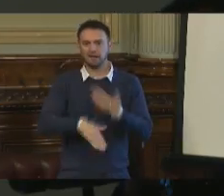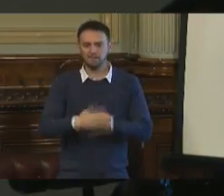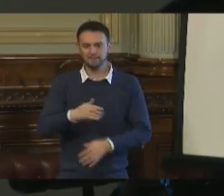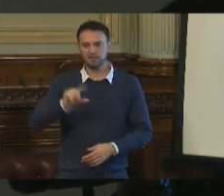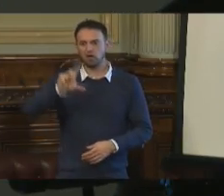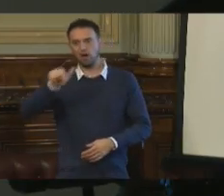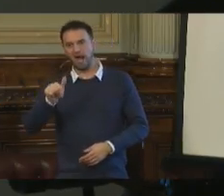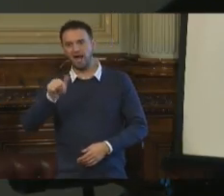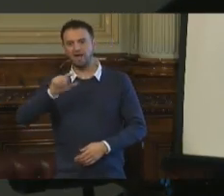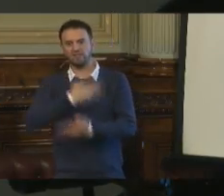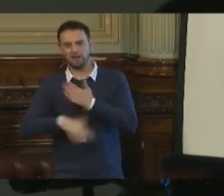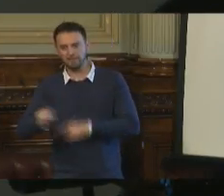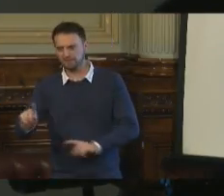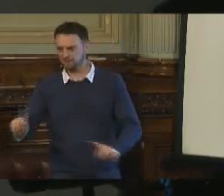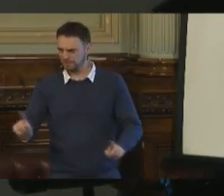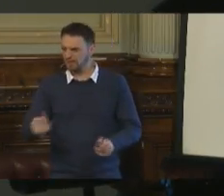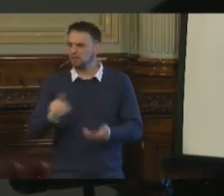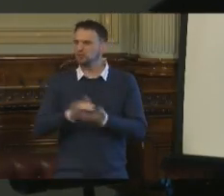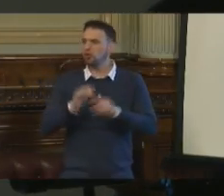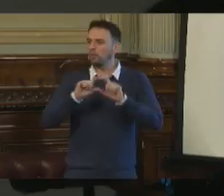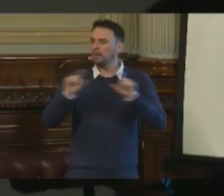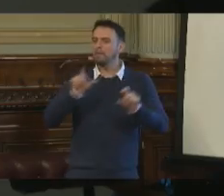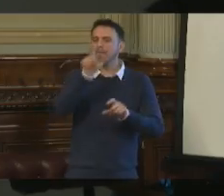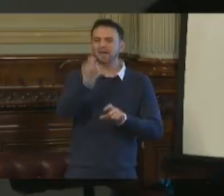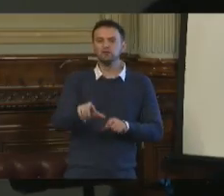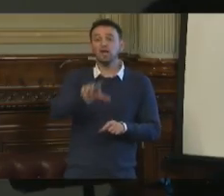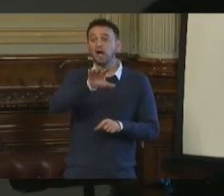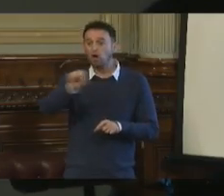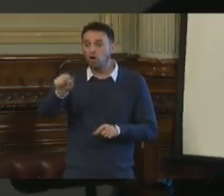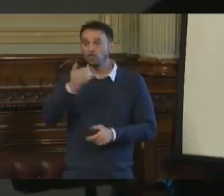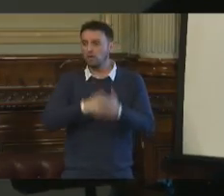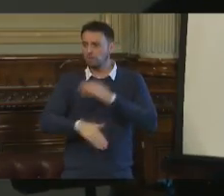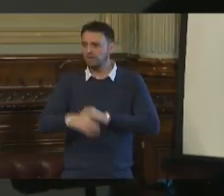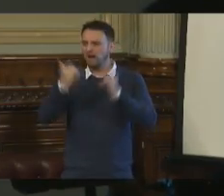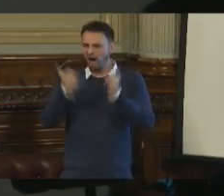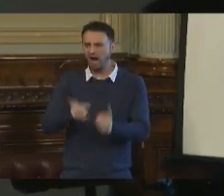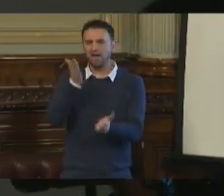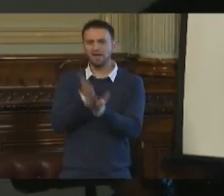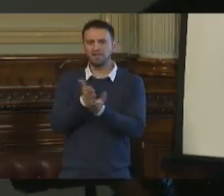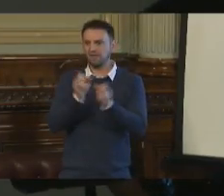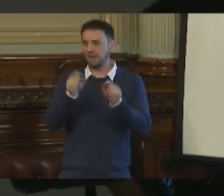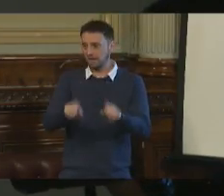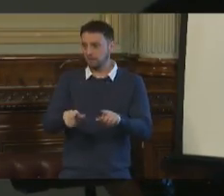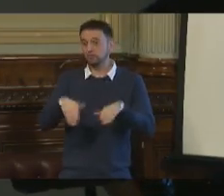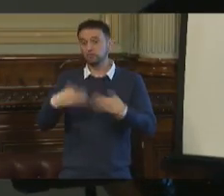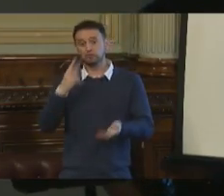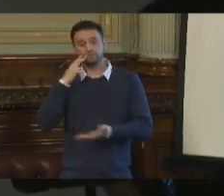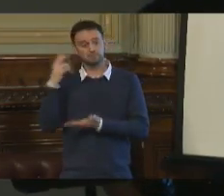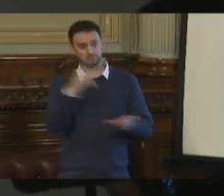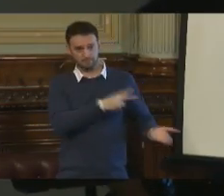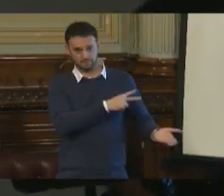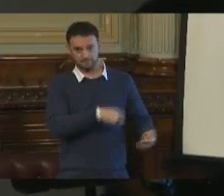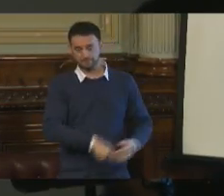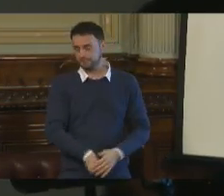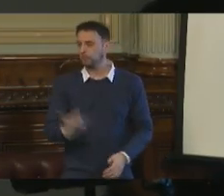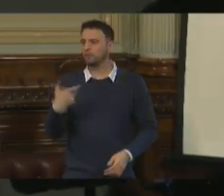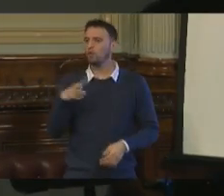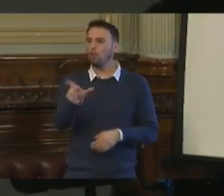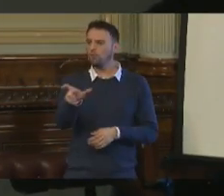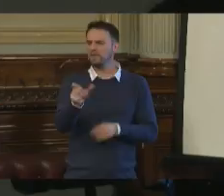parte puntualmente sobre este concepto de la persona con discapacidad como sujeto de derecho los voy a invitar a ver